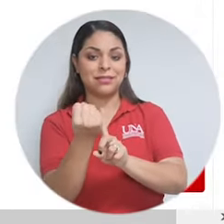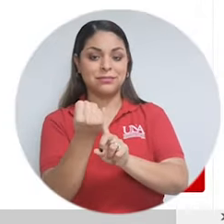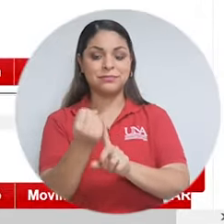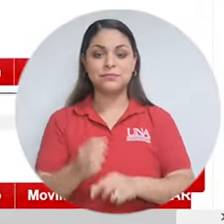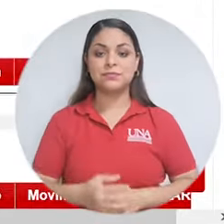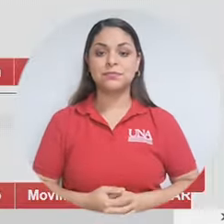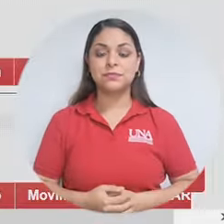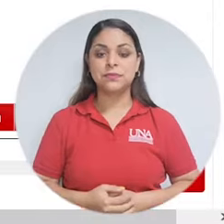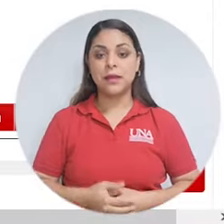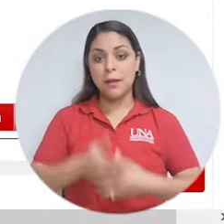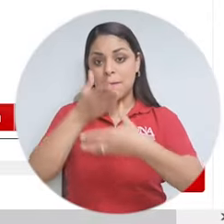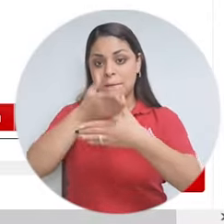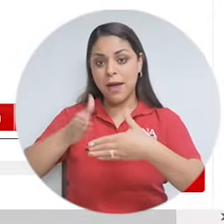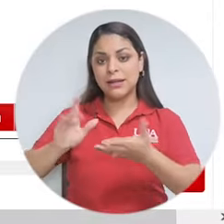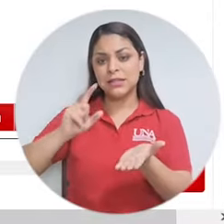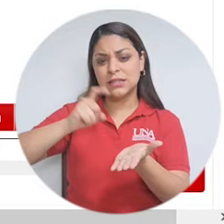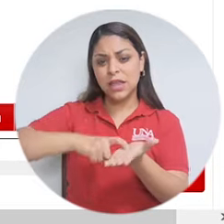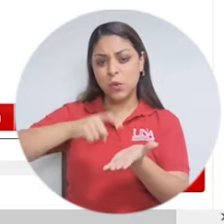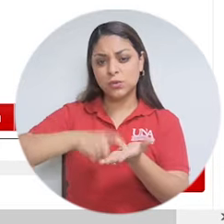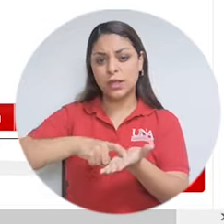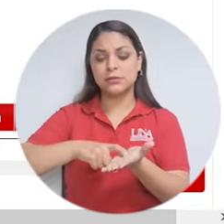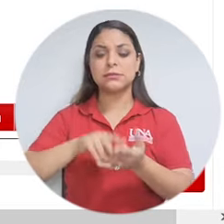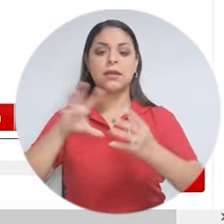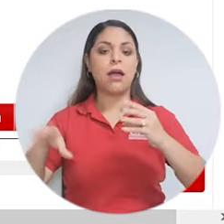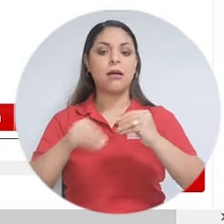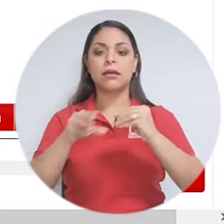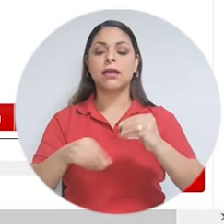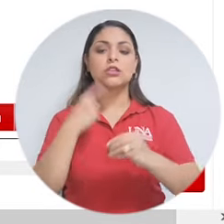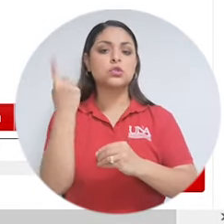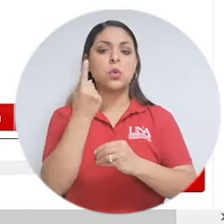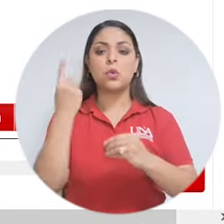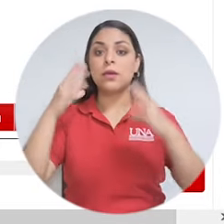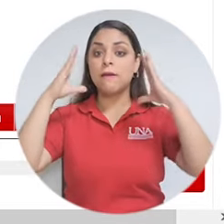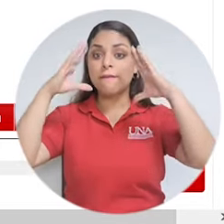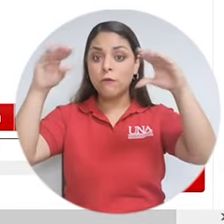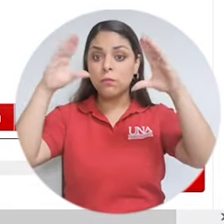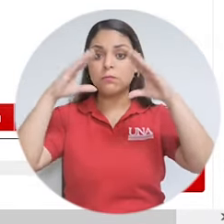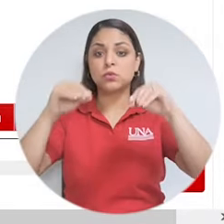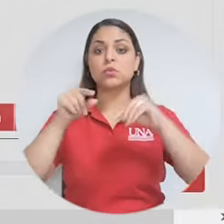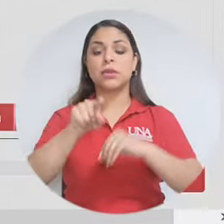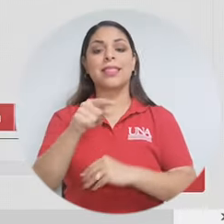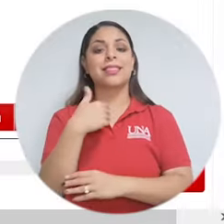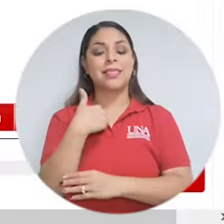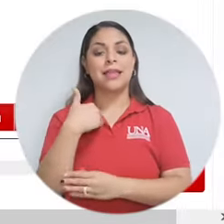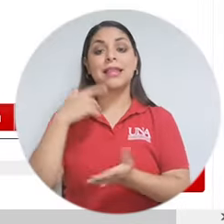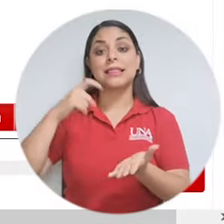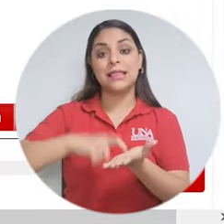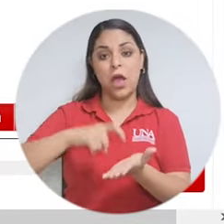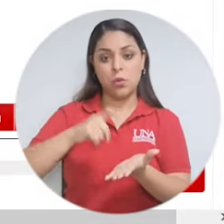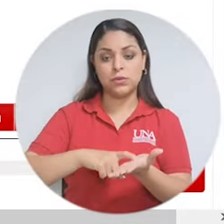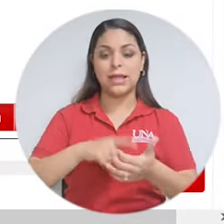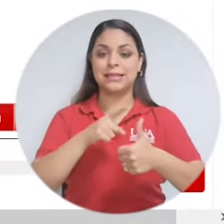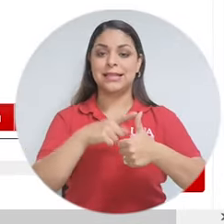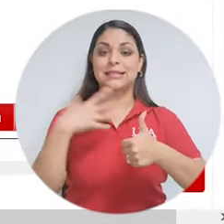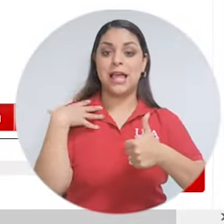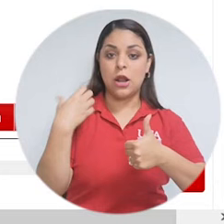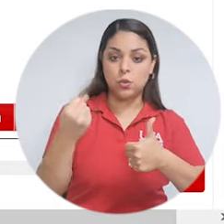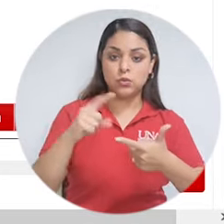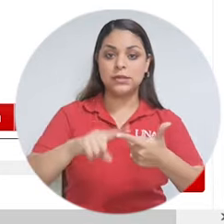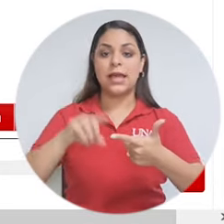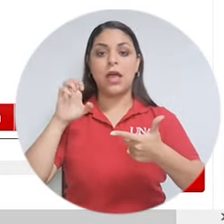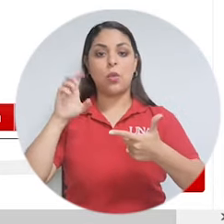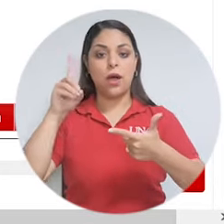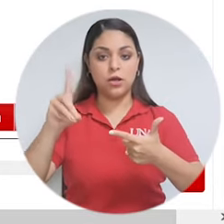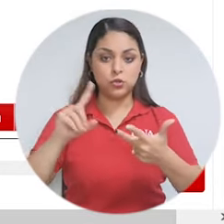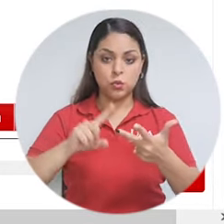En la sección de deudas, agregue únicamente la información en caso de tener deudas por razones de salud,